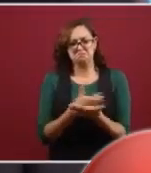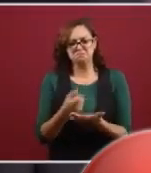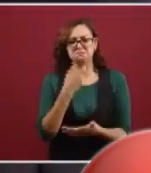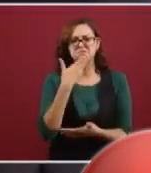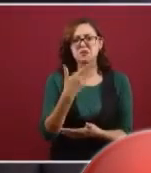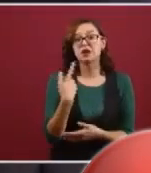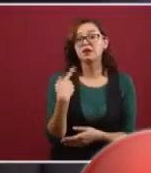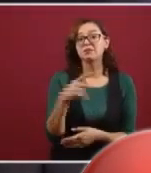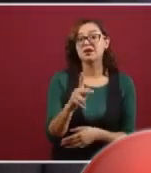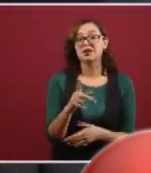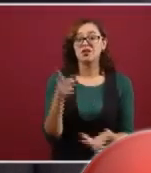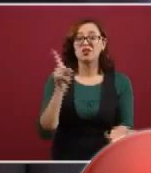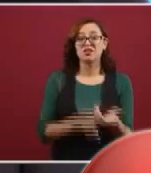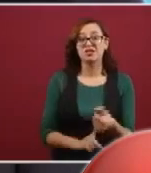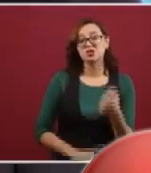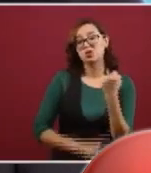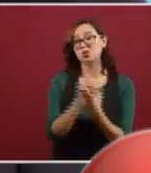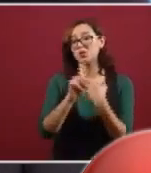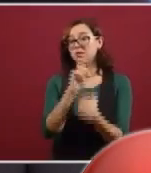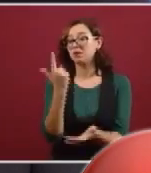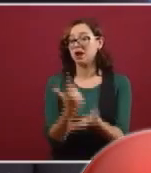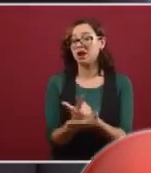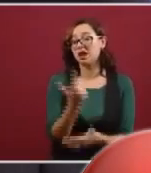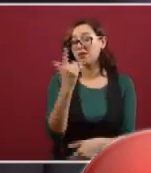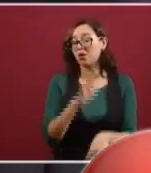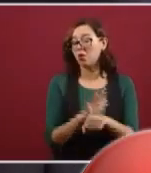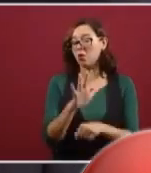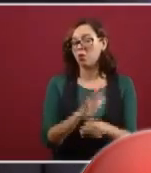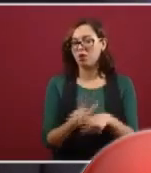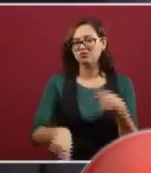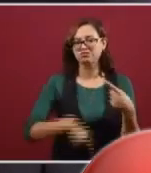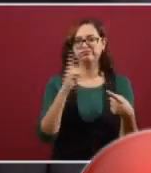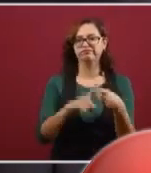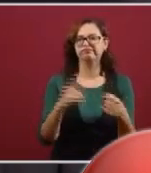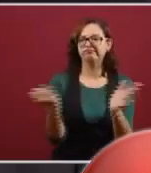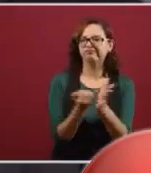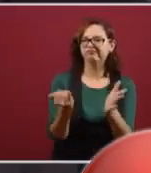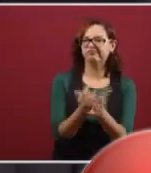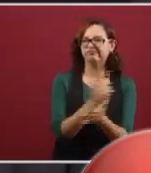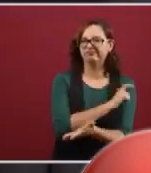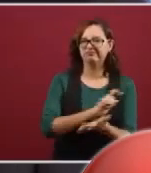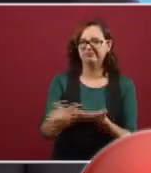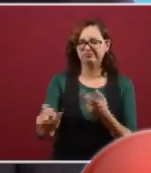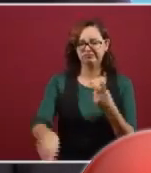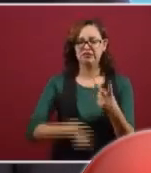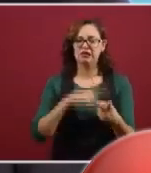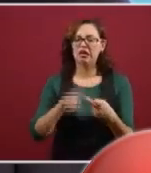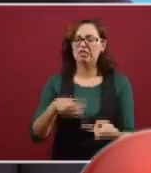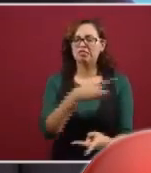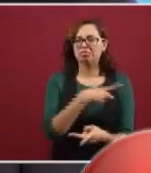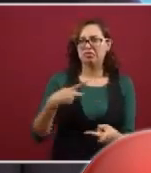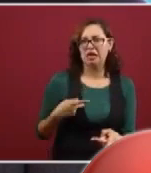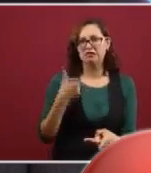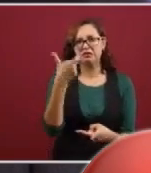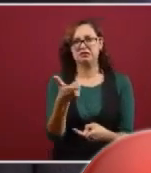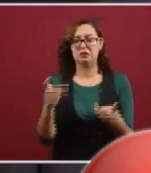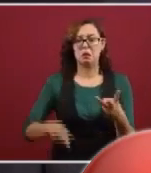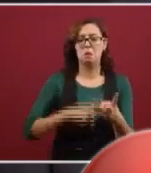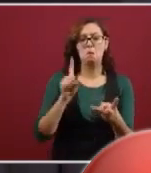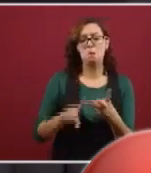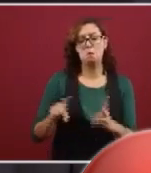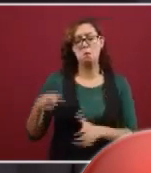carga impositiva, su deuda y la baja inversión. Esto atrapó a Pemex en un círculo